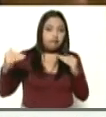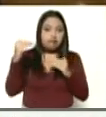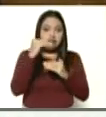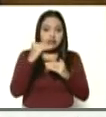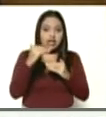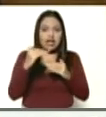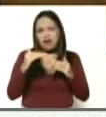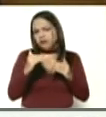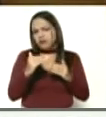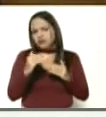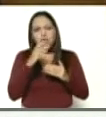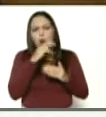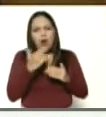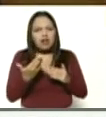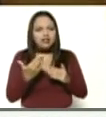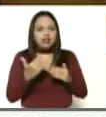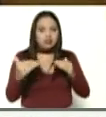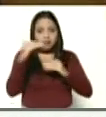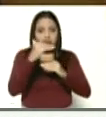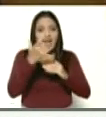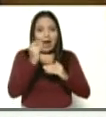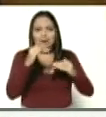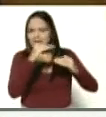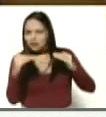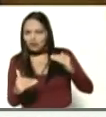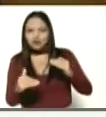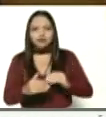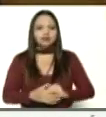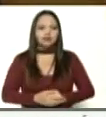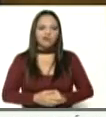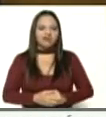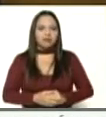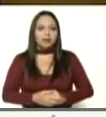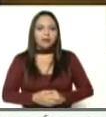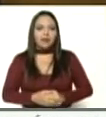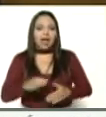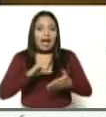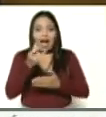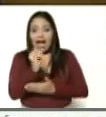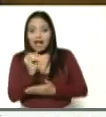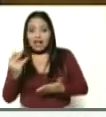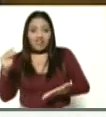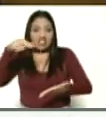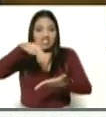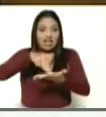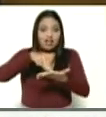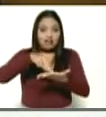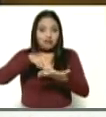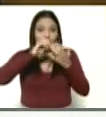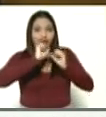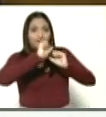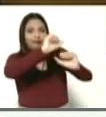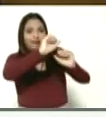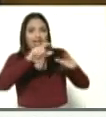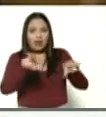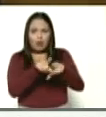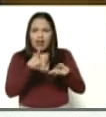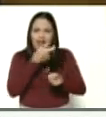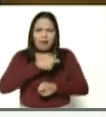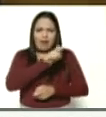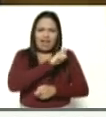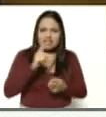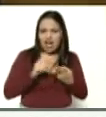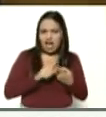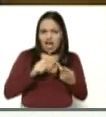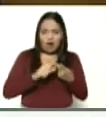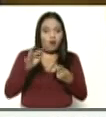menor rango, ¿no? Y por supuesto que una capitanía se levantara ante un imperio como España, como